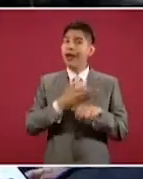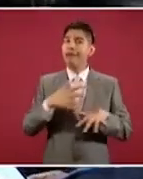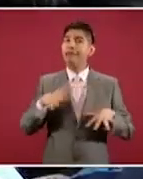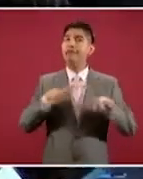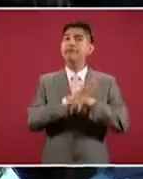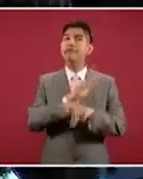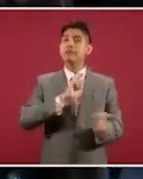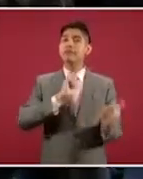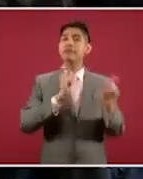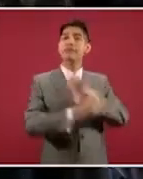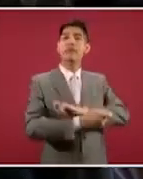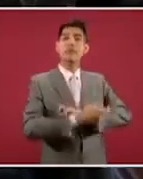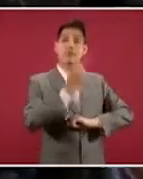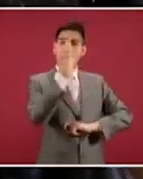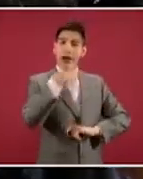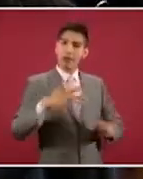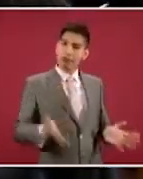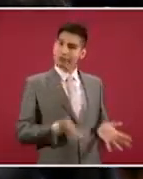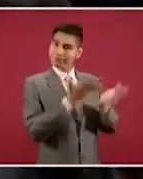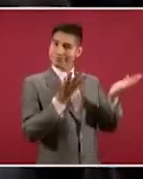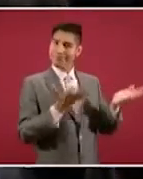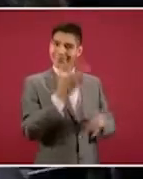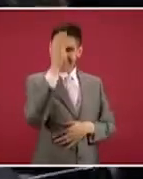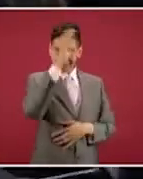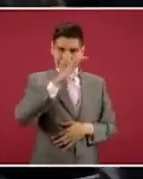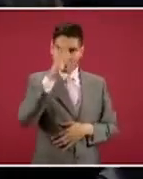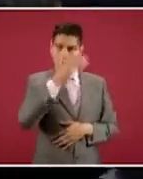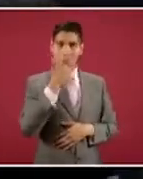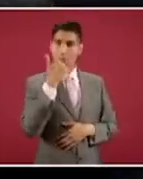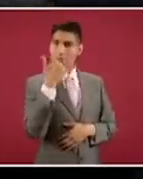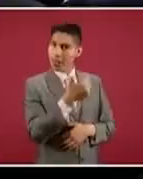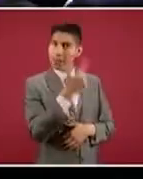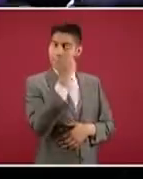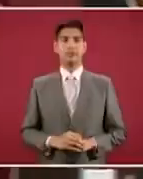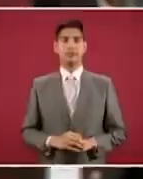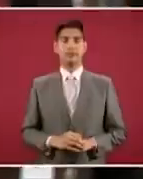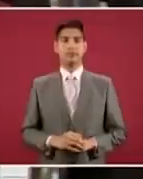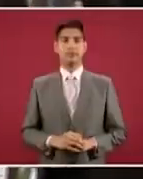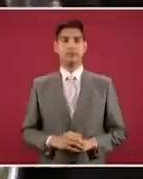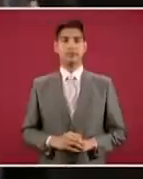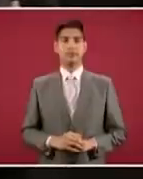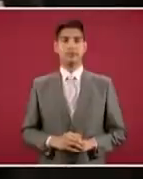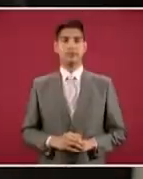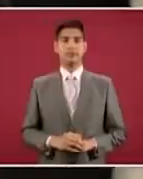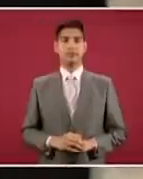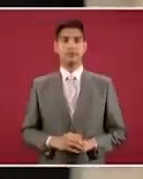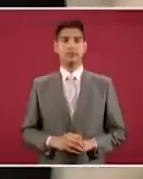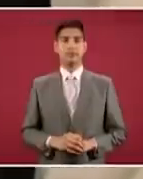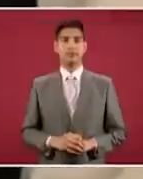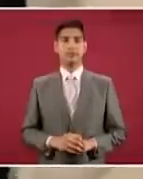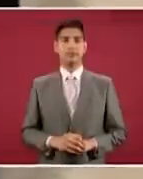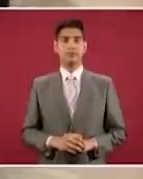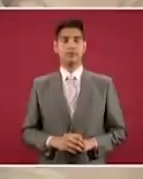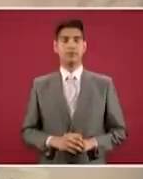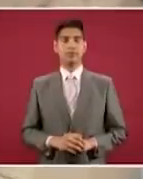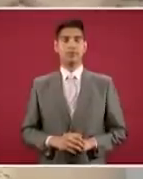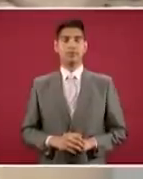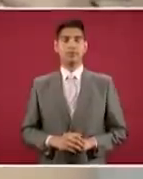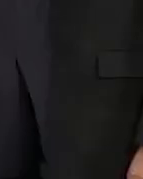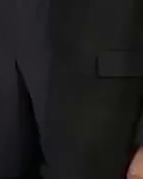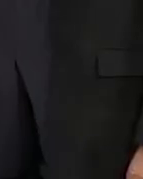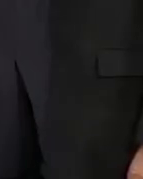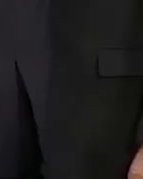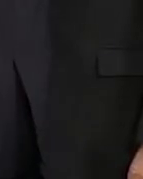política científica solvente en favor del bien público durante la ceremonia la escritora luisa